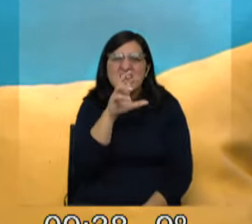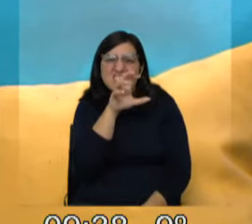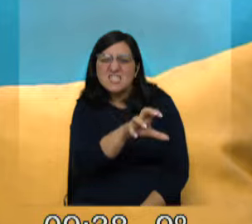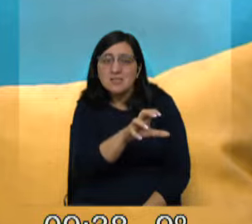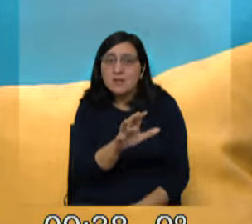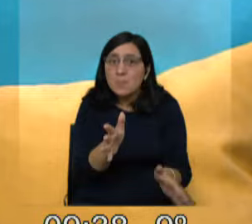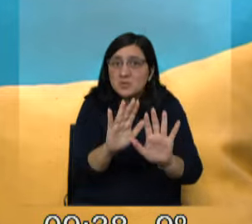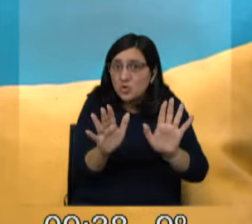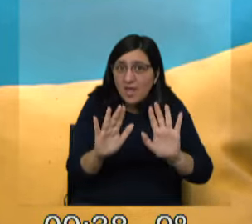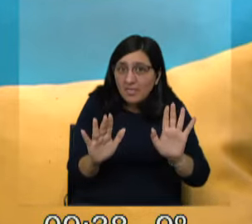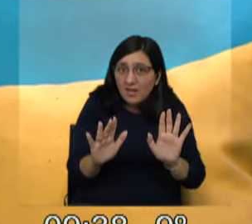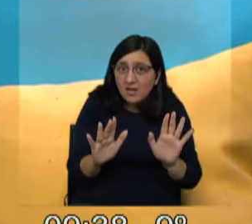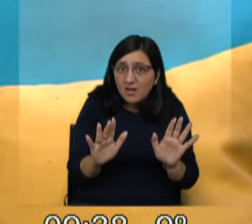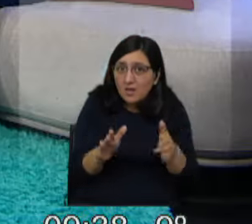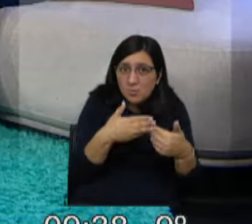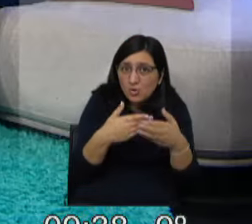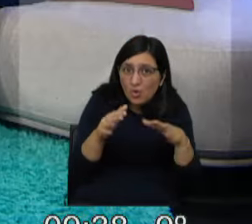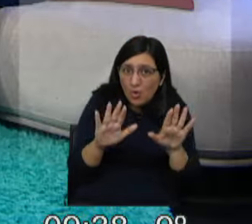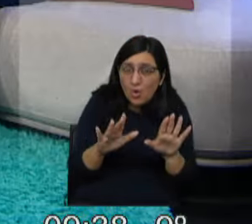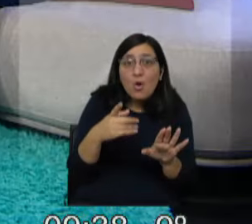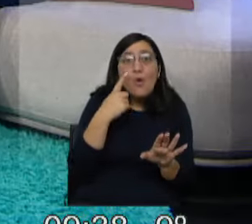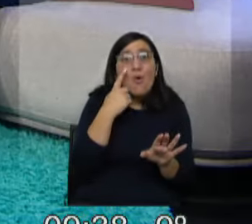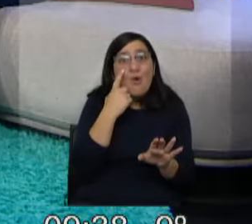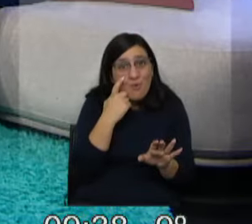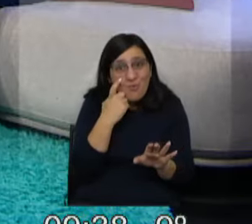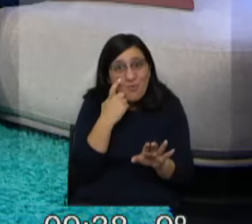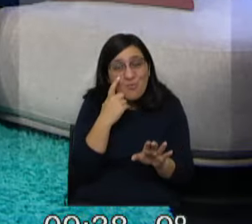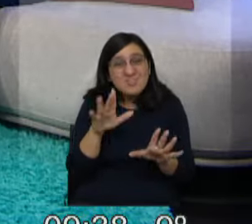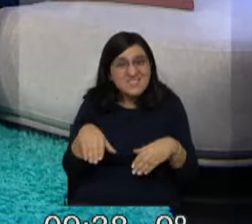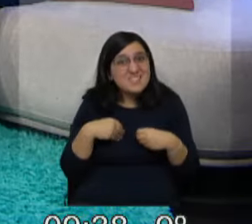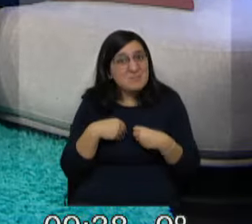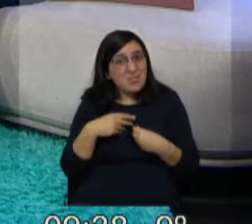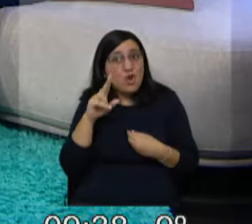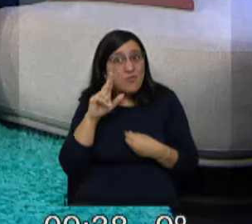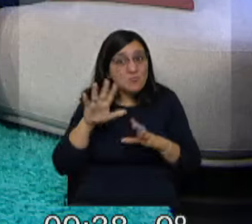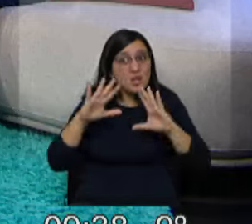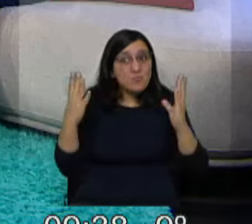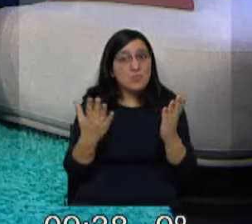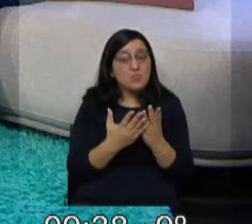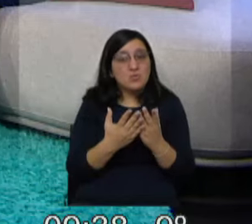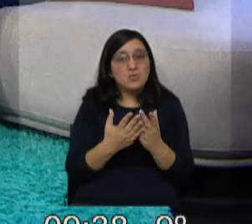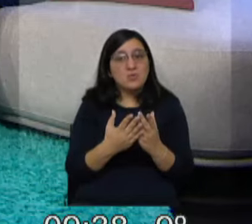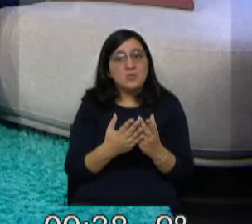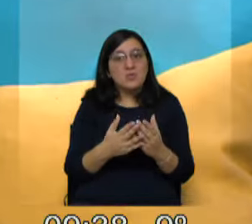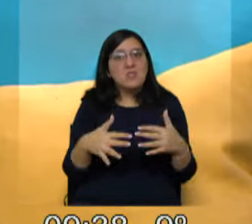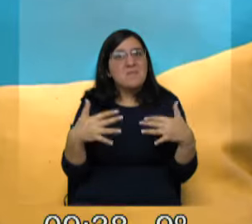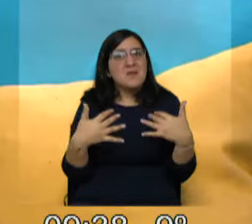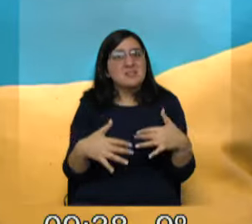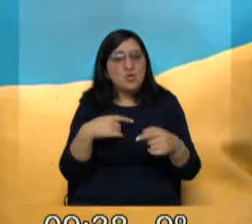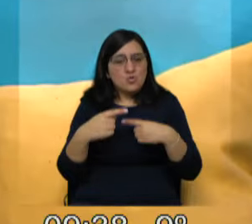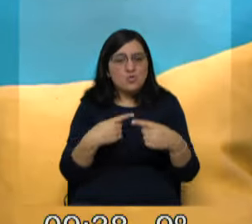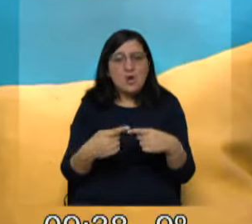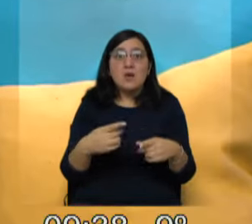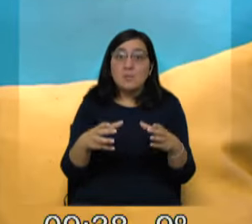nadie en fiscalía, ¿no? Nadie. ¿Nadie? Nadie. Ojo con eso que está pasando, que lo vemos en el mundo. El subtrato racista está en los